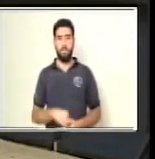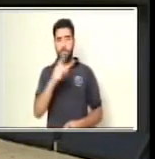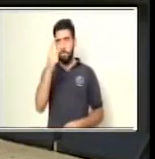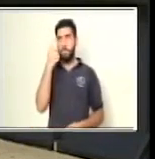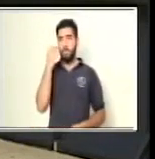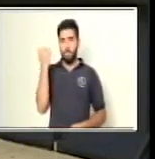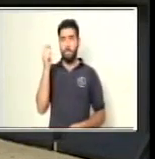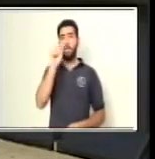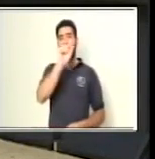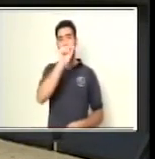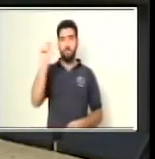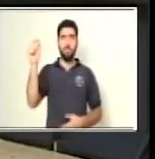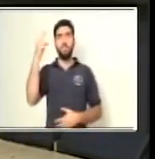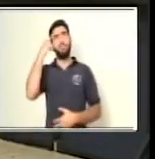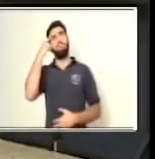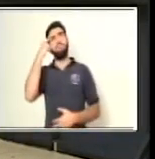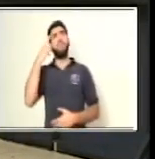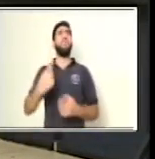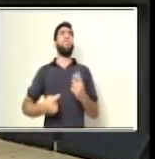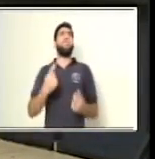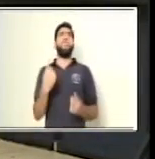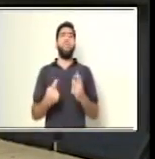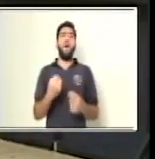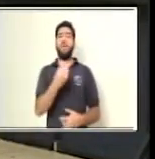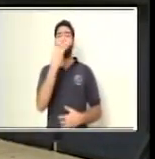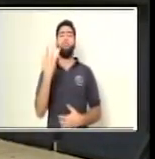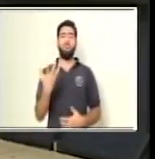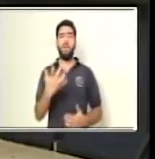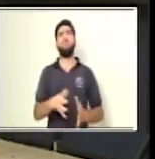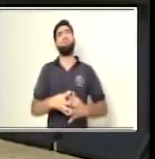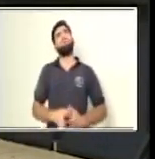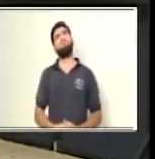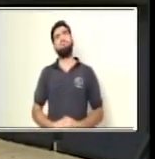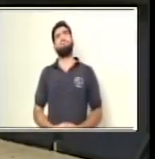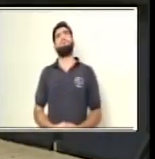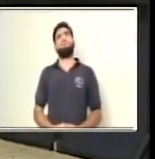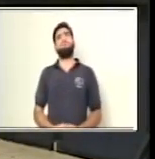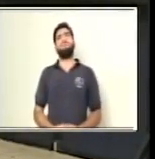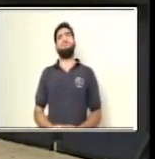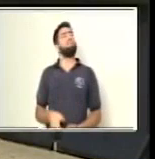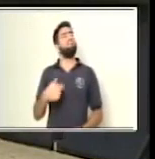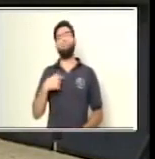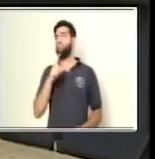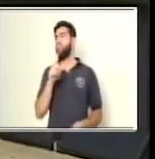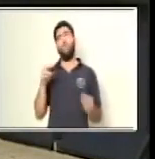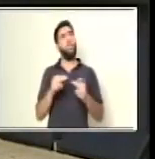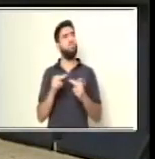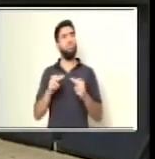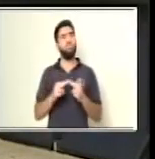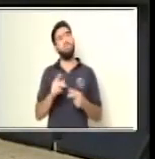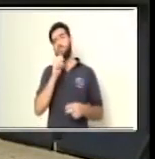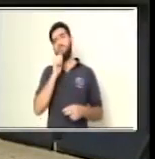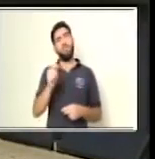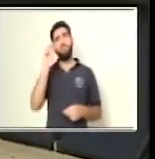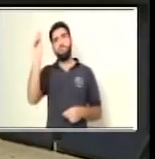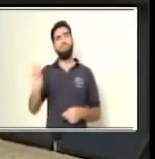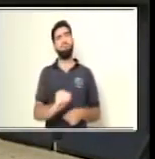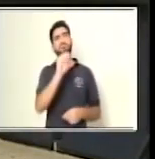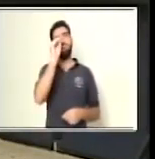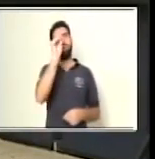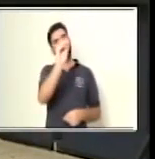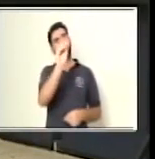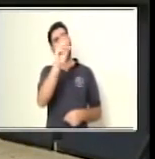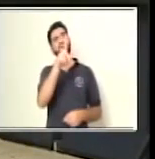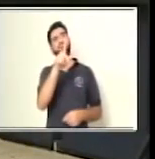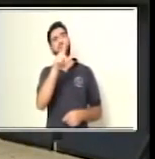Esa es nuestra variable. Como desconocemos ese valor, lo vamos a representar así. El número que estamos